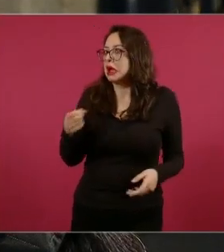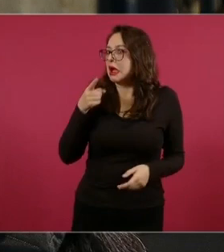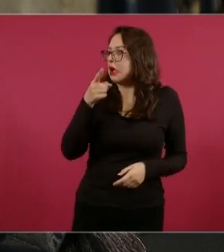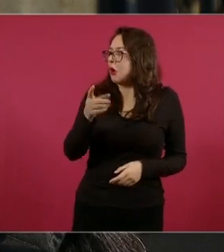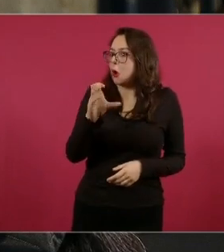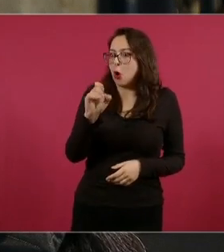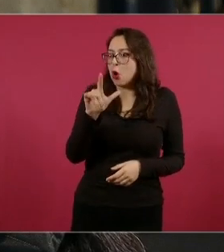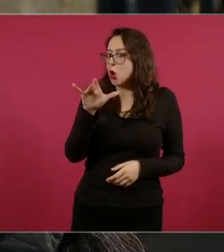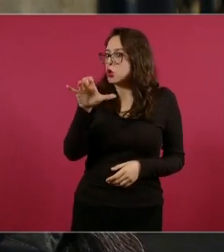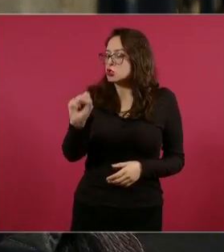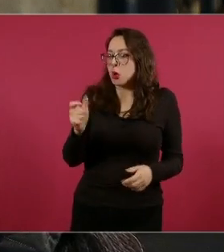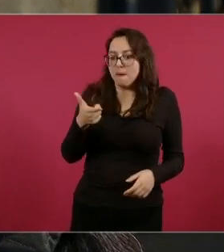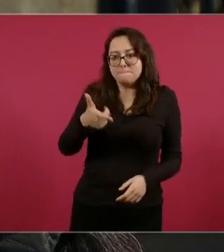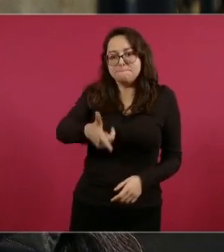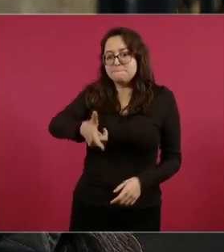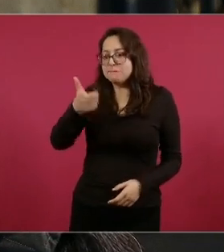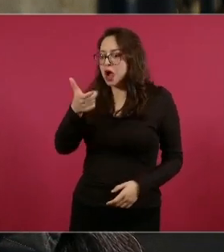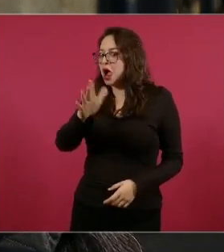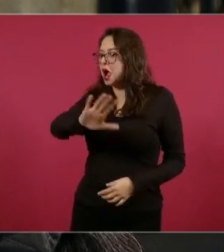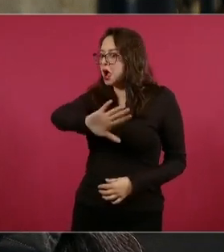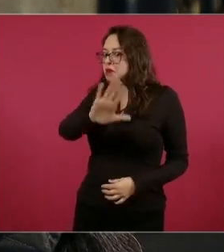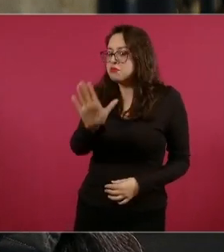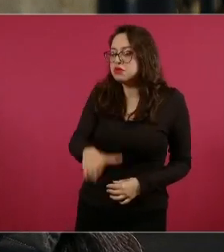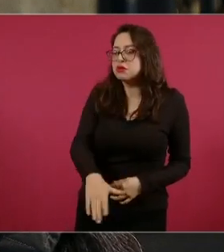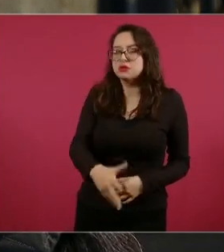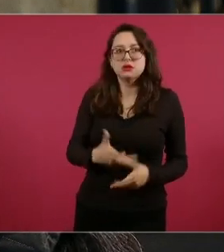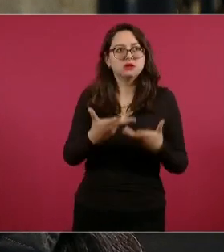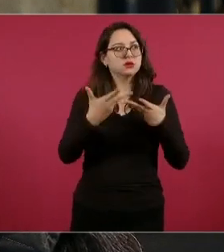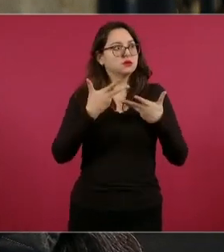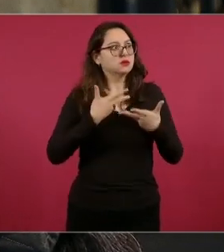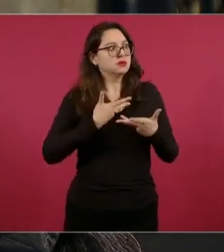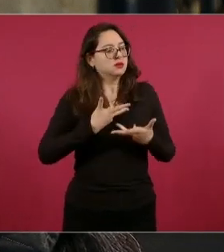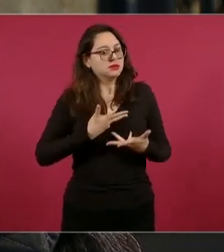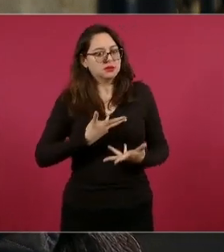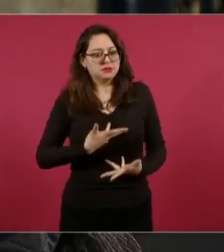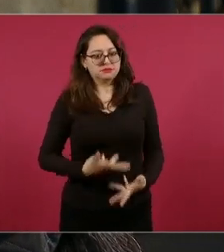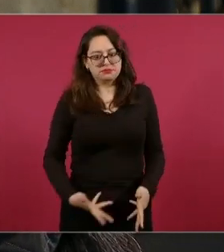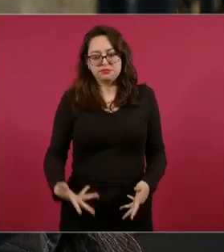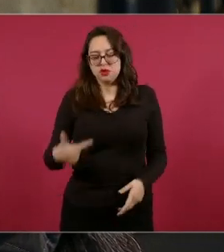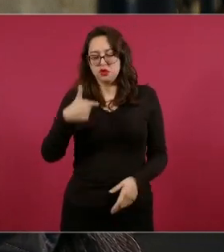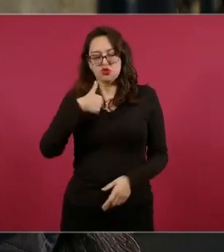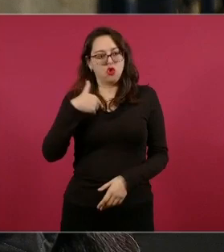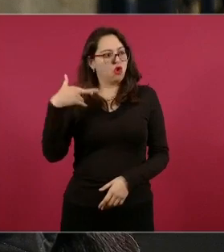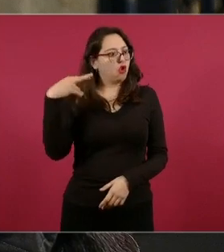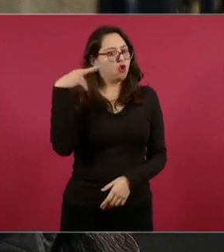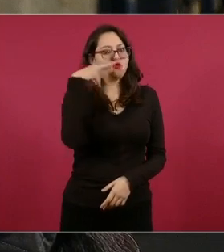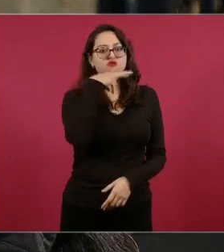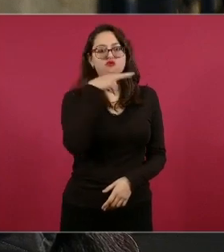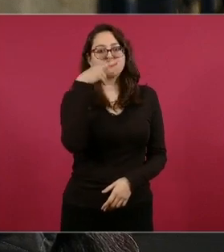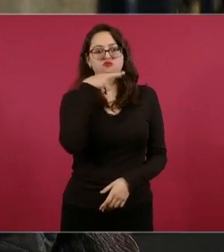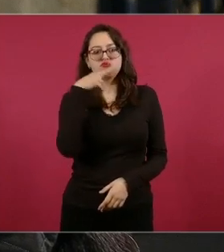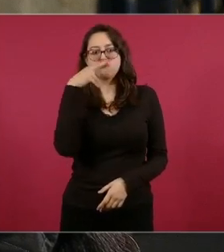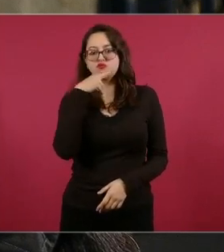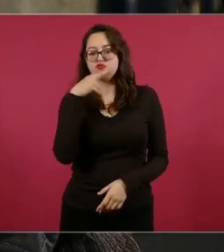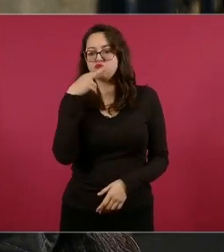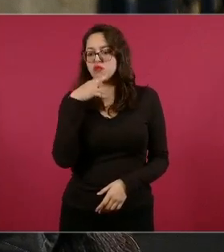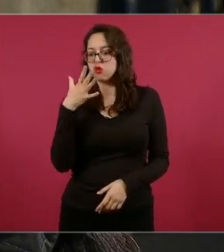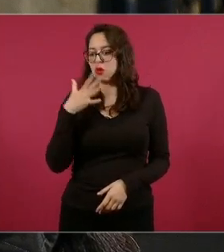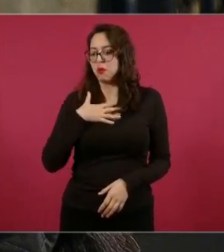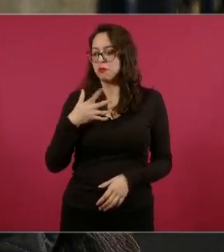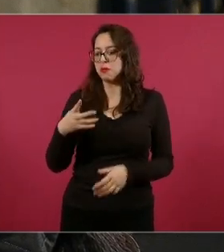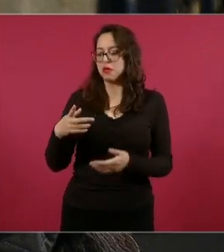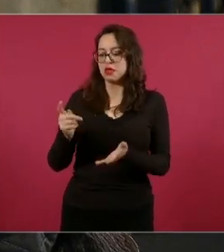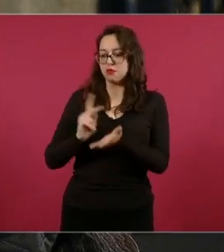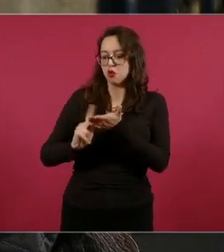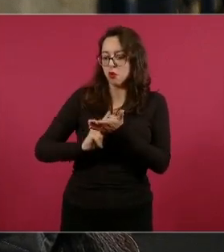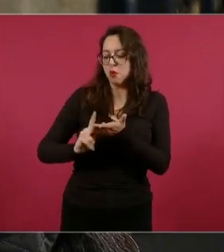atentado. La persona se fue, yo agarré mi grabadora y mi pluma y